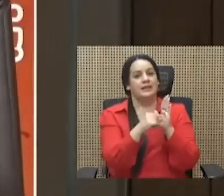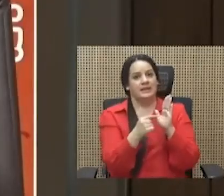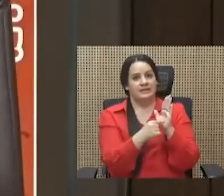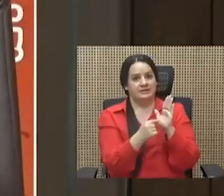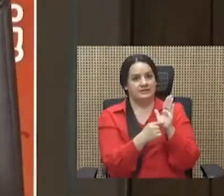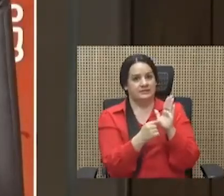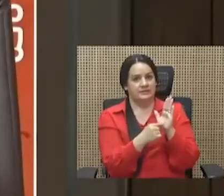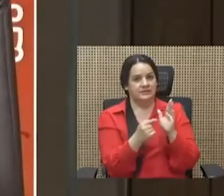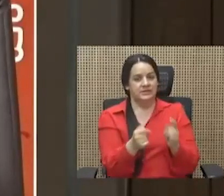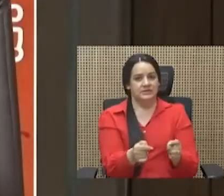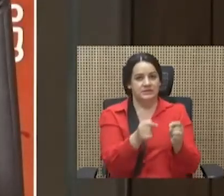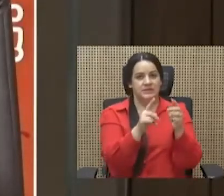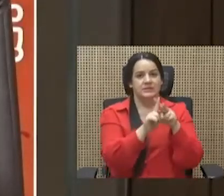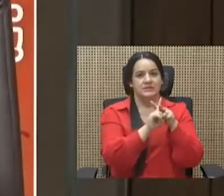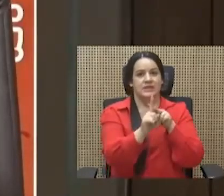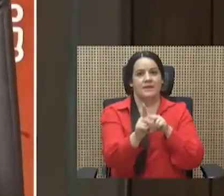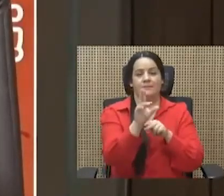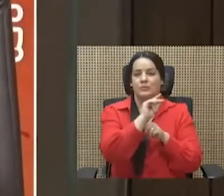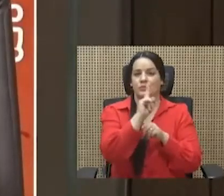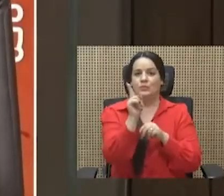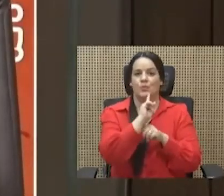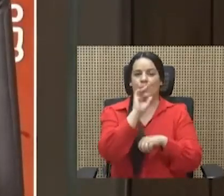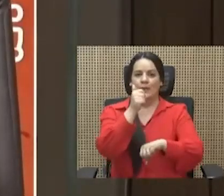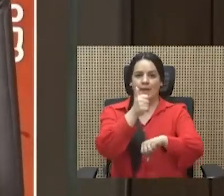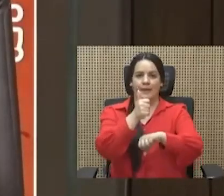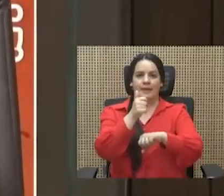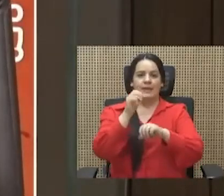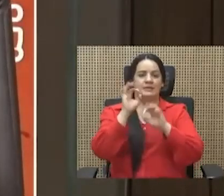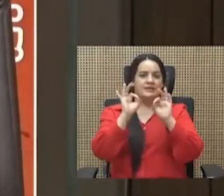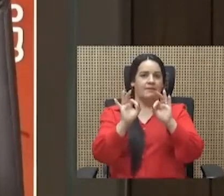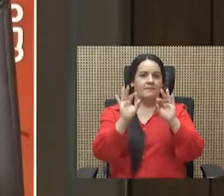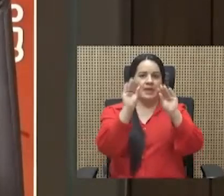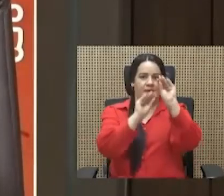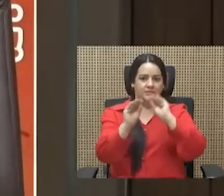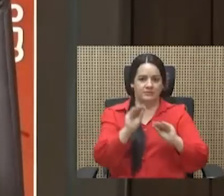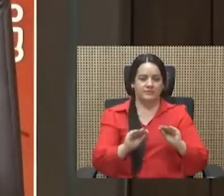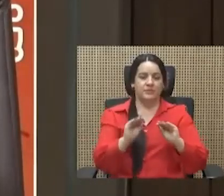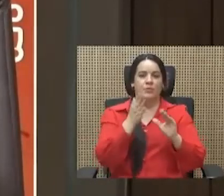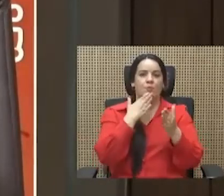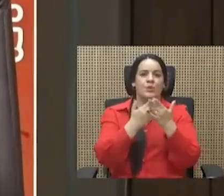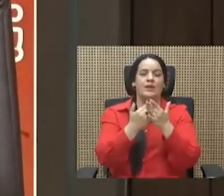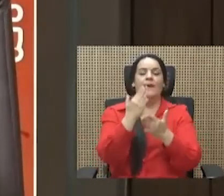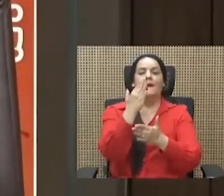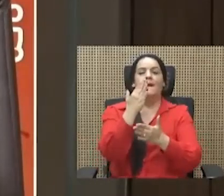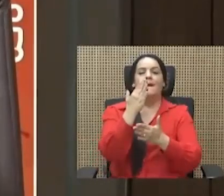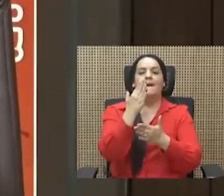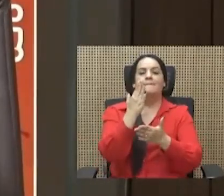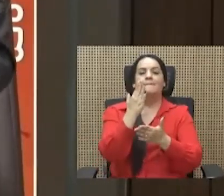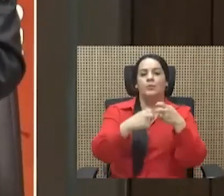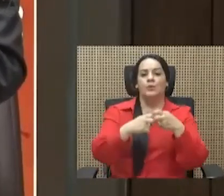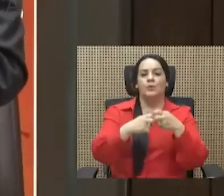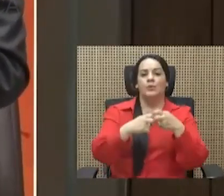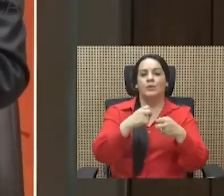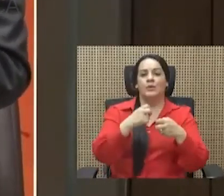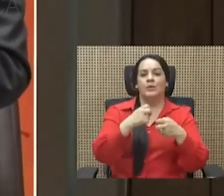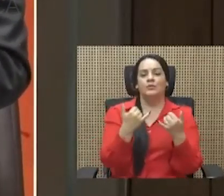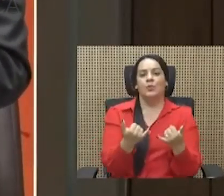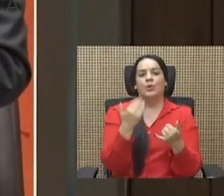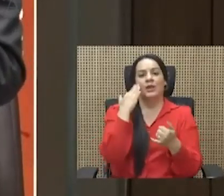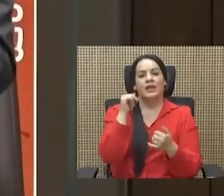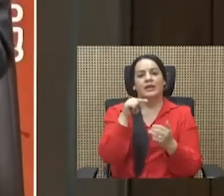buena parte de los problemas que estamos viviendo hoy son precisamente porque las cláusulas de escape estaban mal